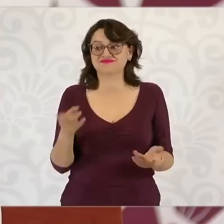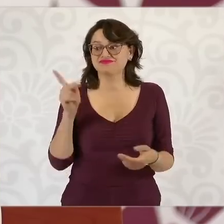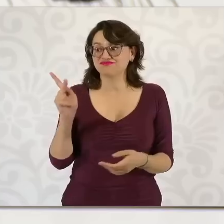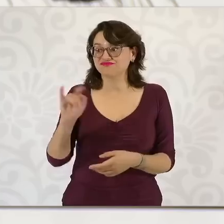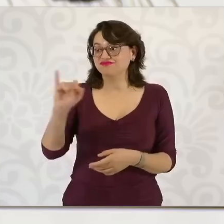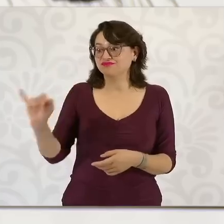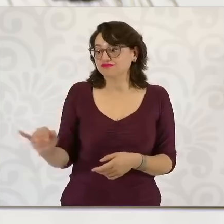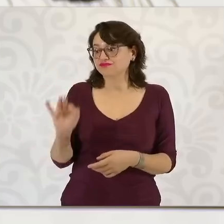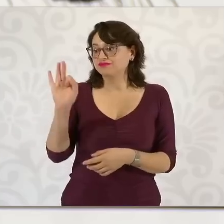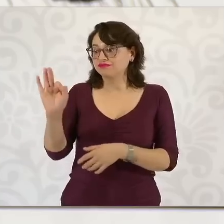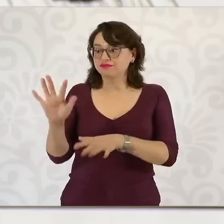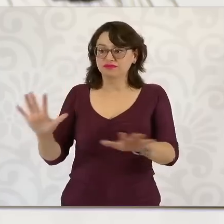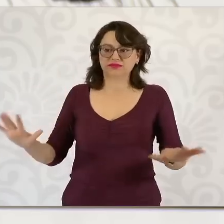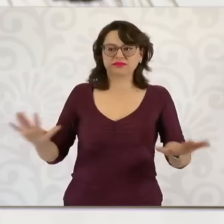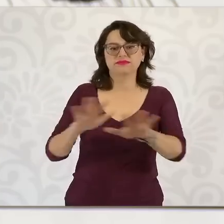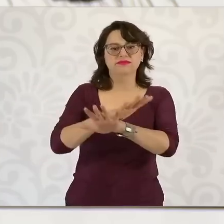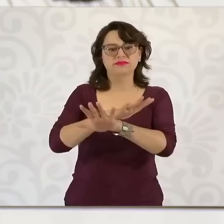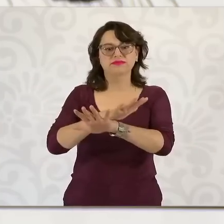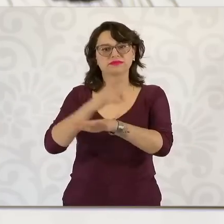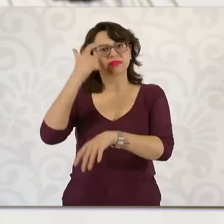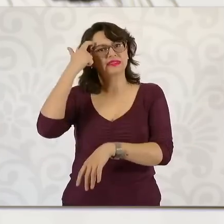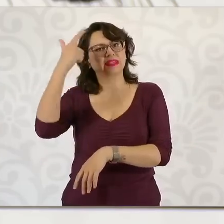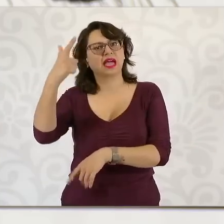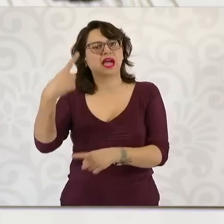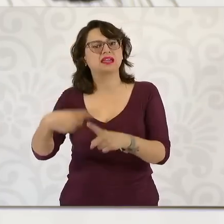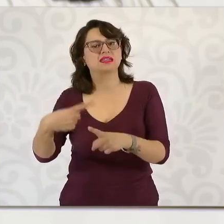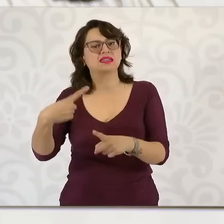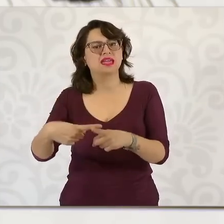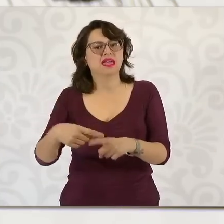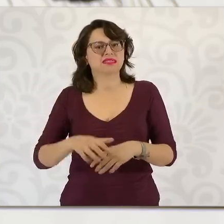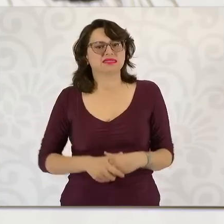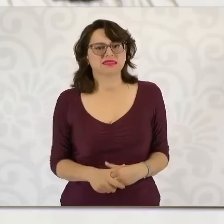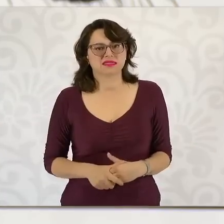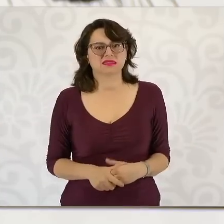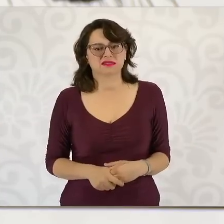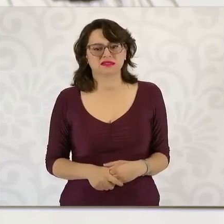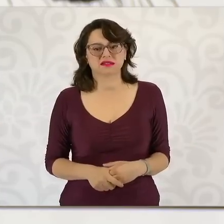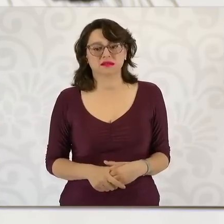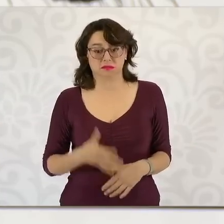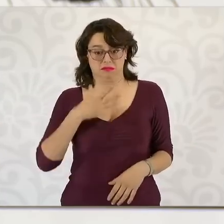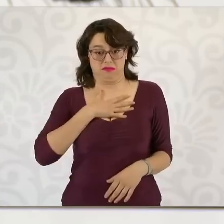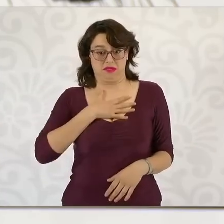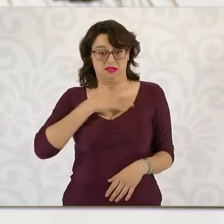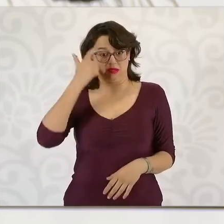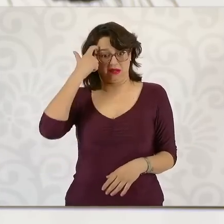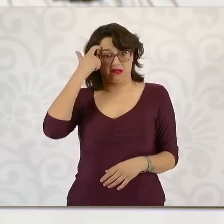Poder Judicial, porque ahora resulta que fue una ocurrencia. No,